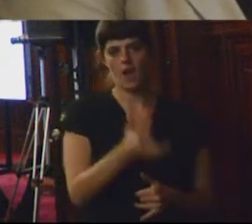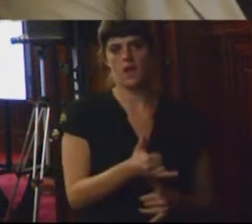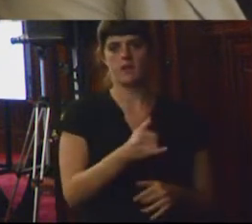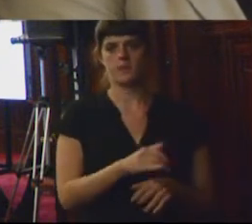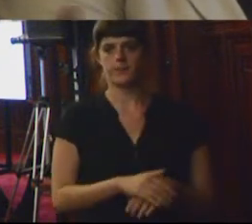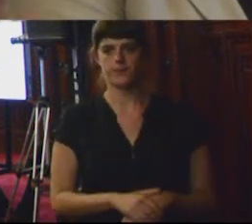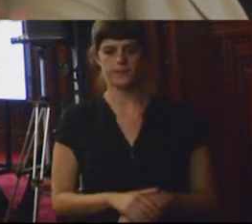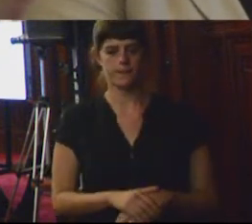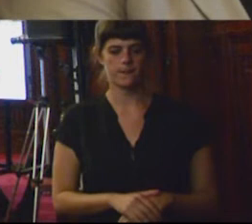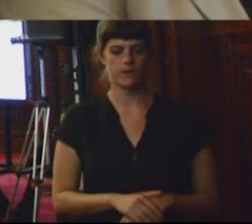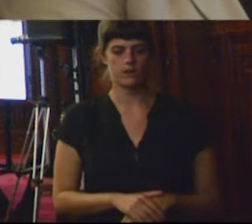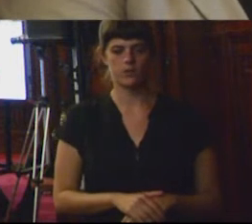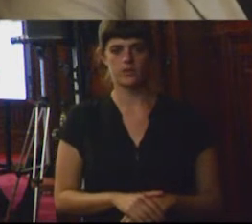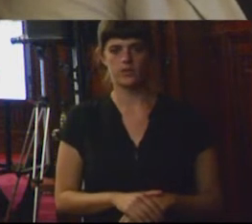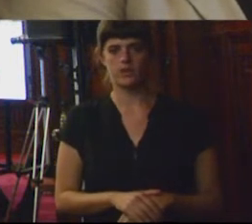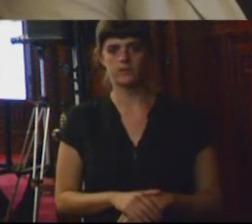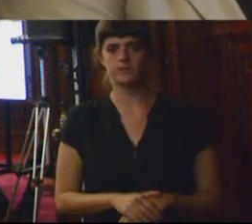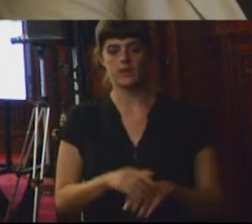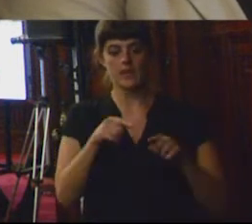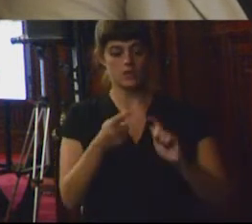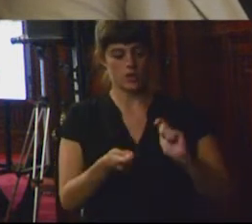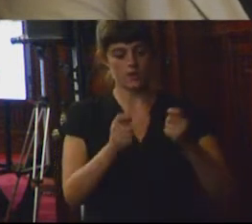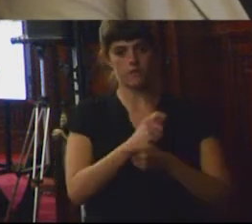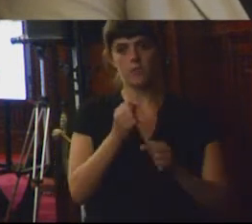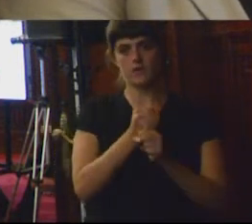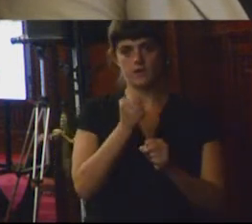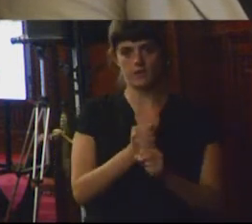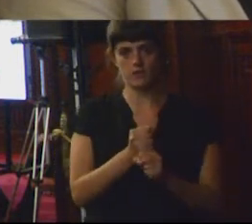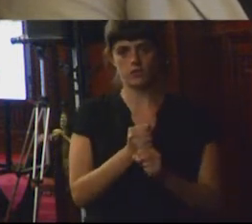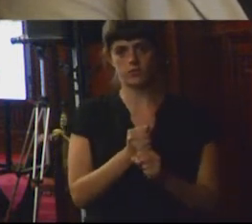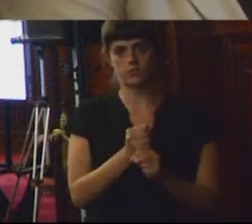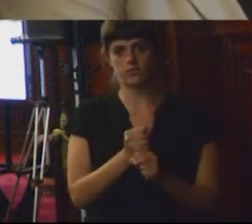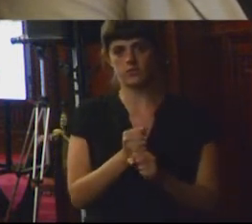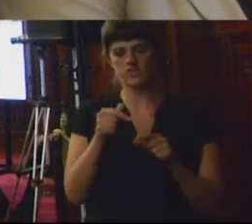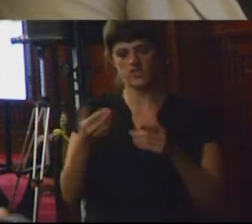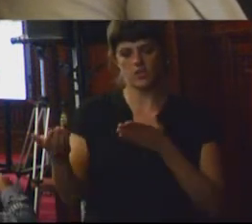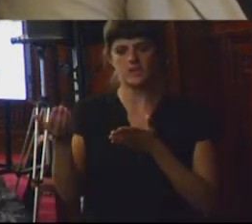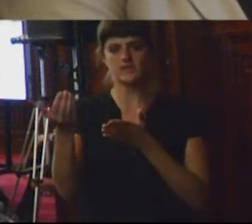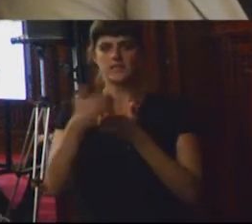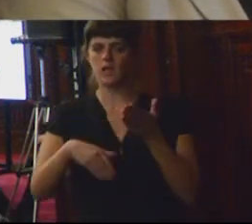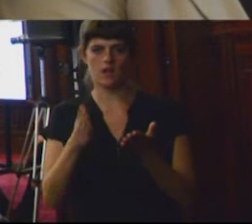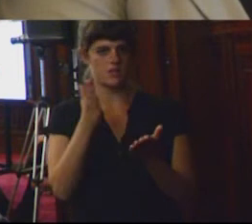y a la cosa juzgada. Con la aprobación de la reforma laboral,